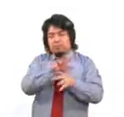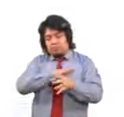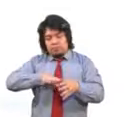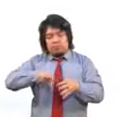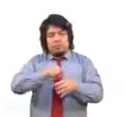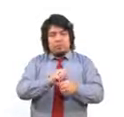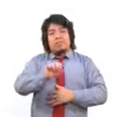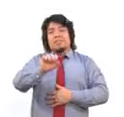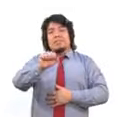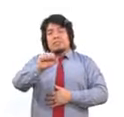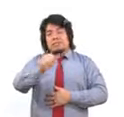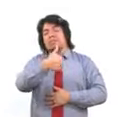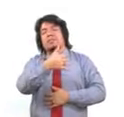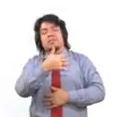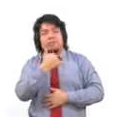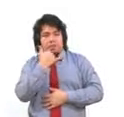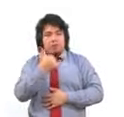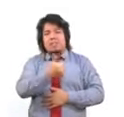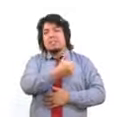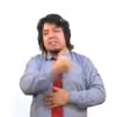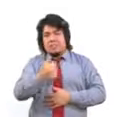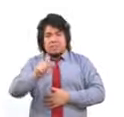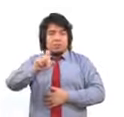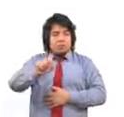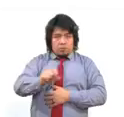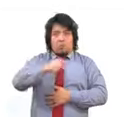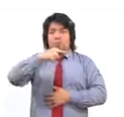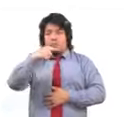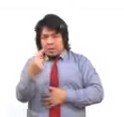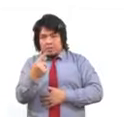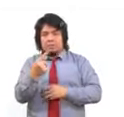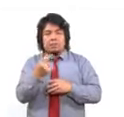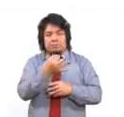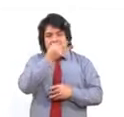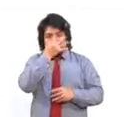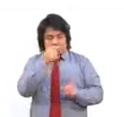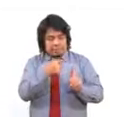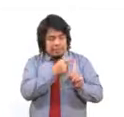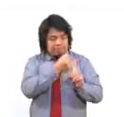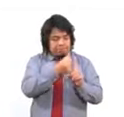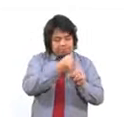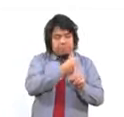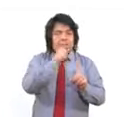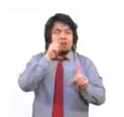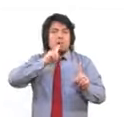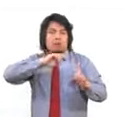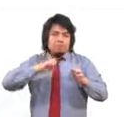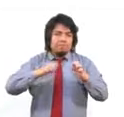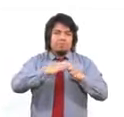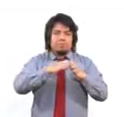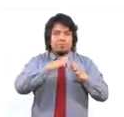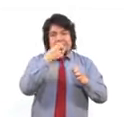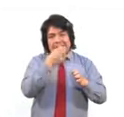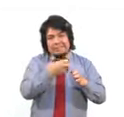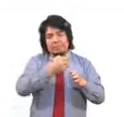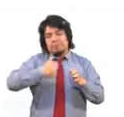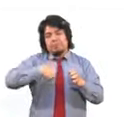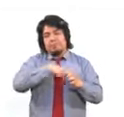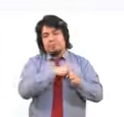recibido 621 casos de riesgo de violencia feminicida, que estos son los que atiende